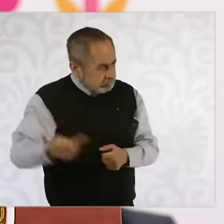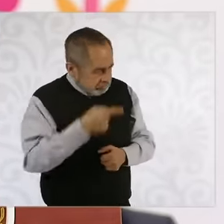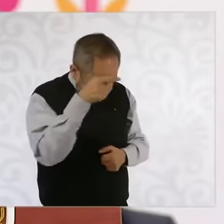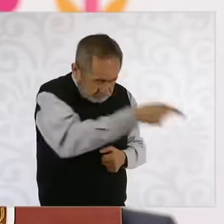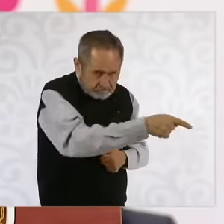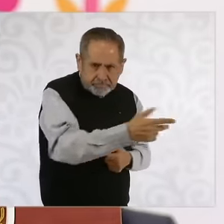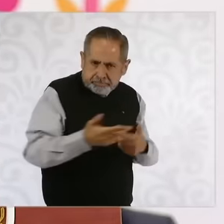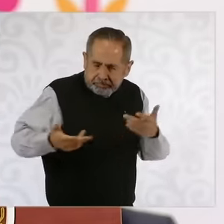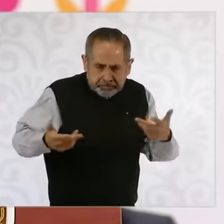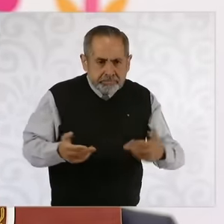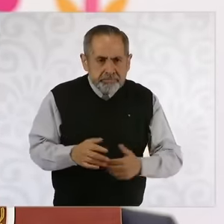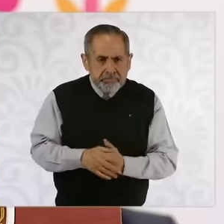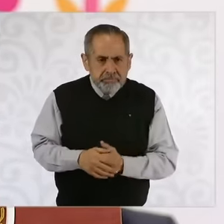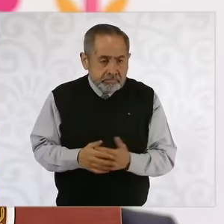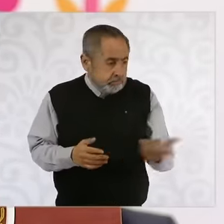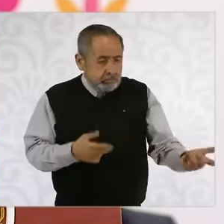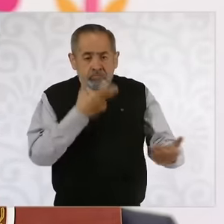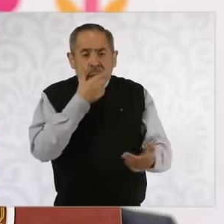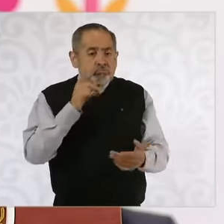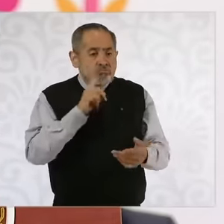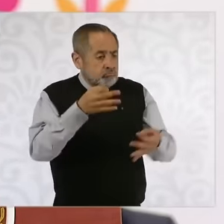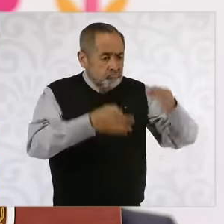Corte, ministra.